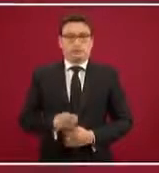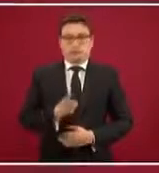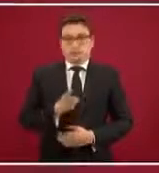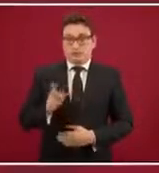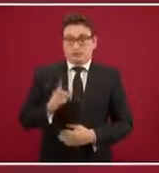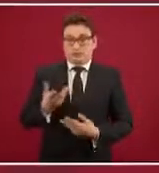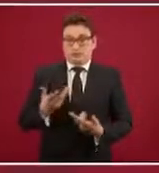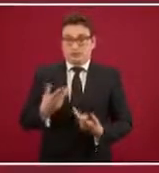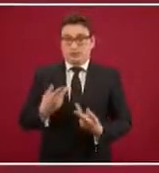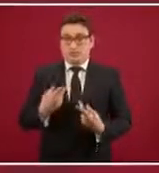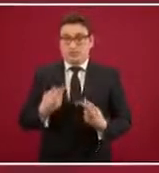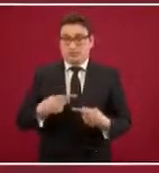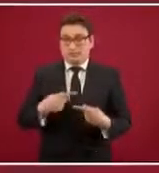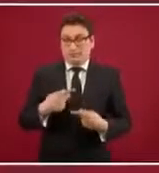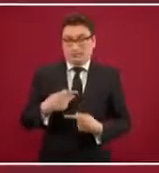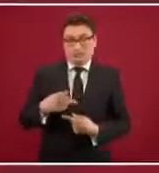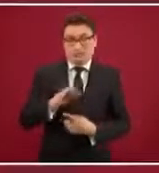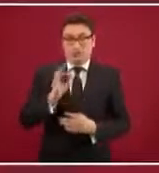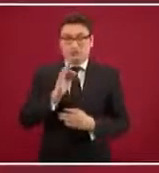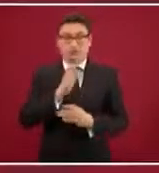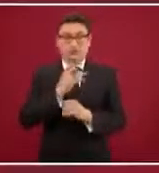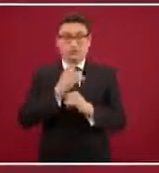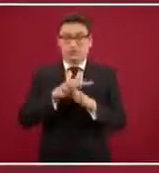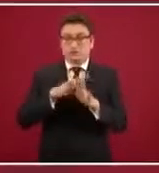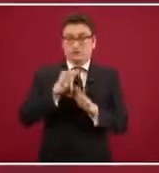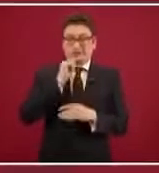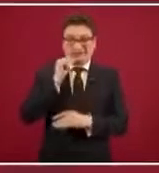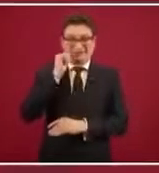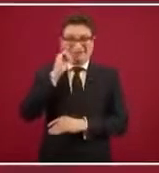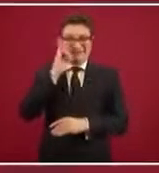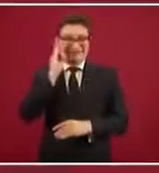pudieron ver el informe de ayer,